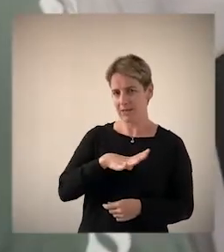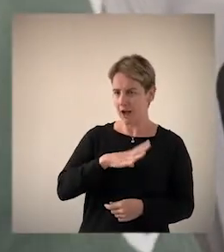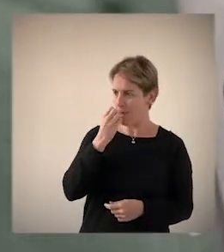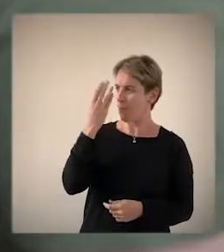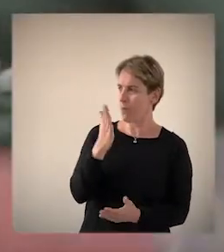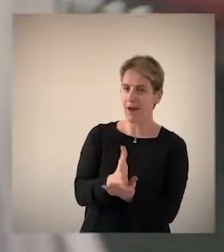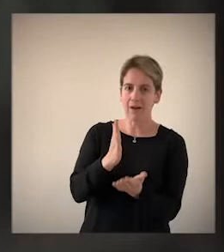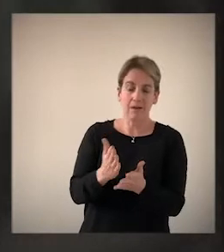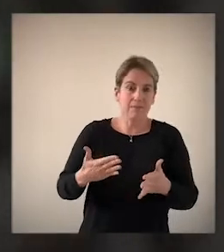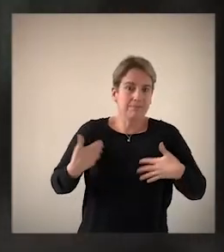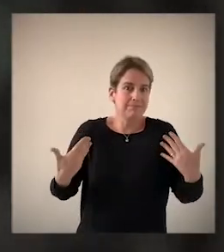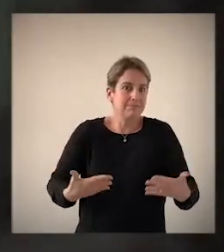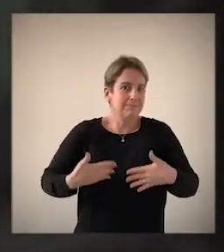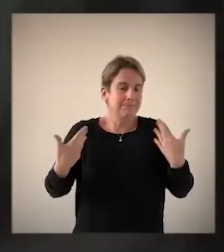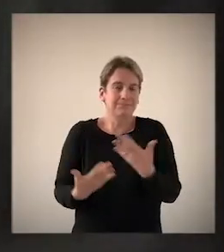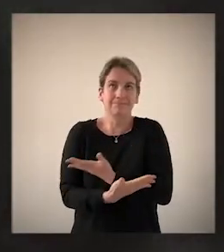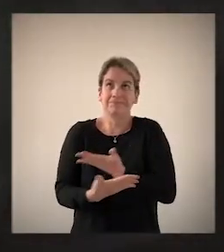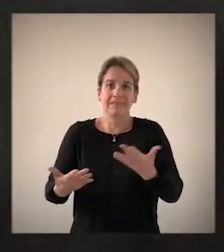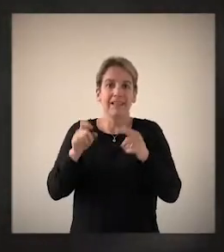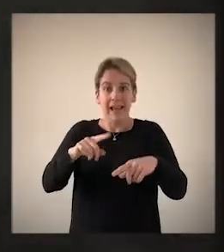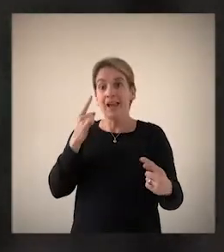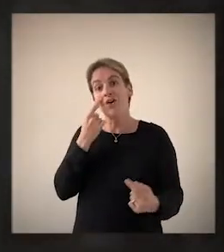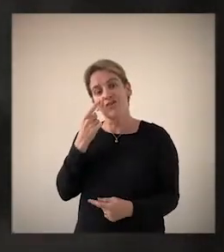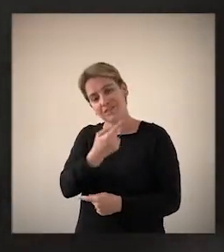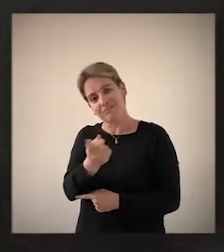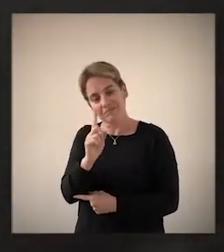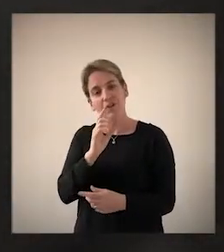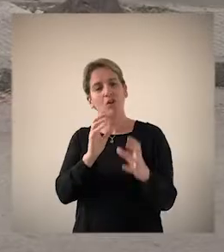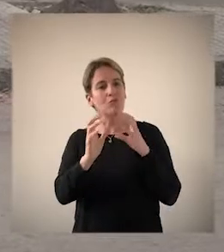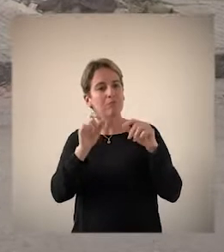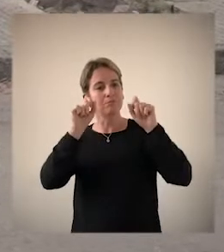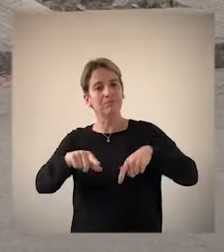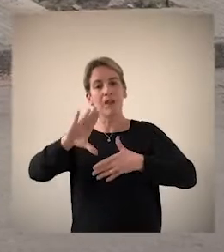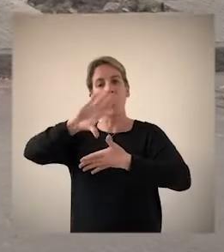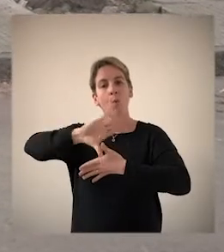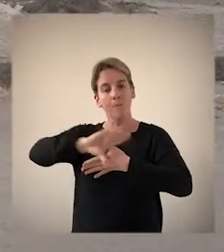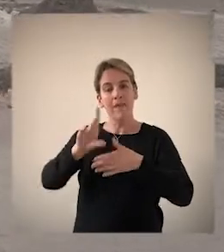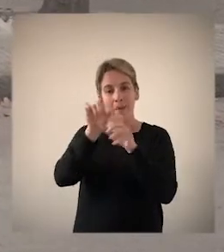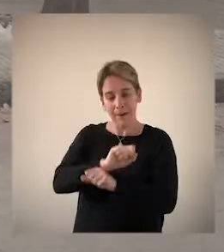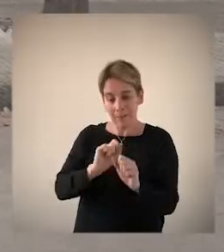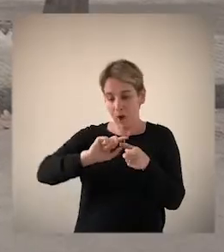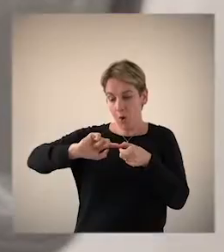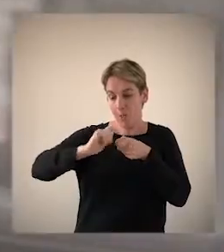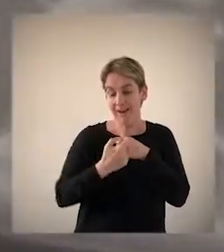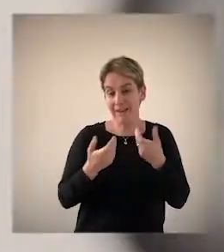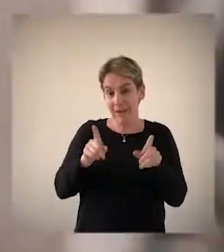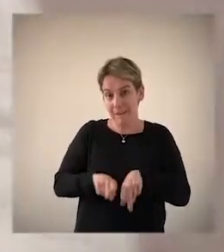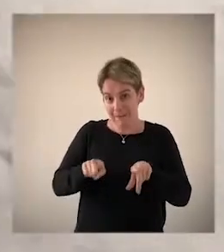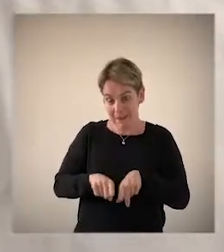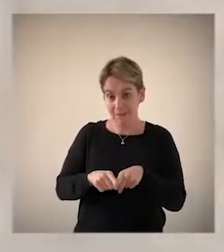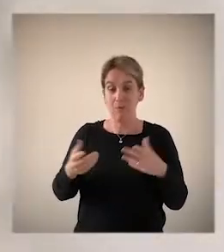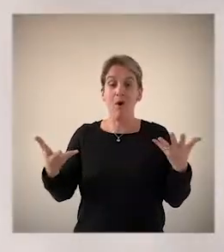por buena conducta. Pa, me vino una alegría. Y ahí conocí a Celo. Nos comunicamos con el Mides para formar la cooperativa